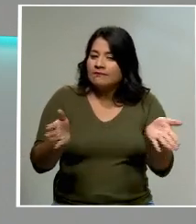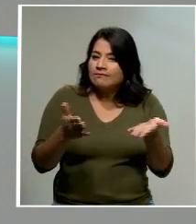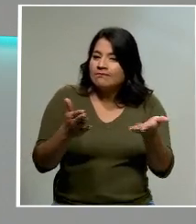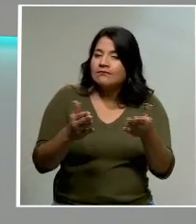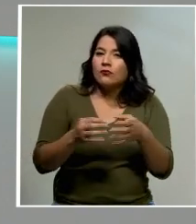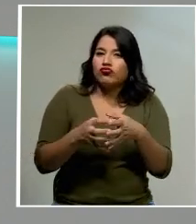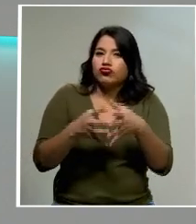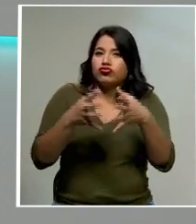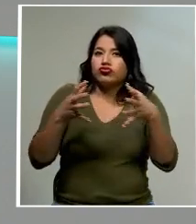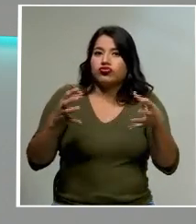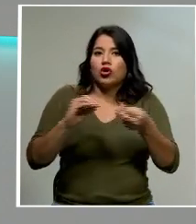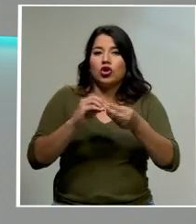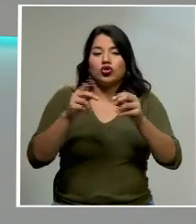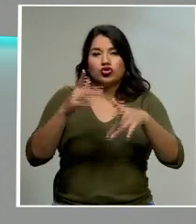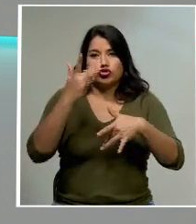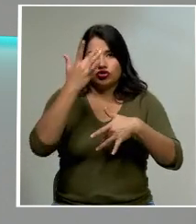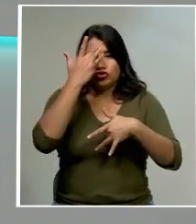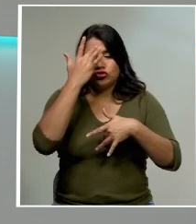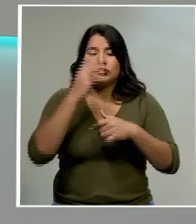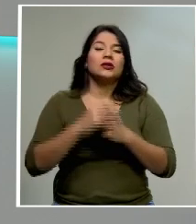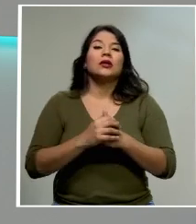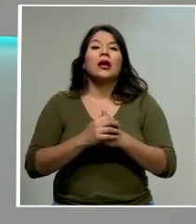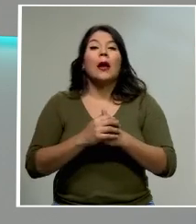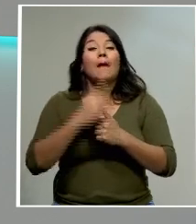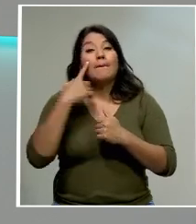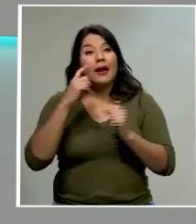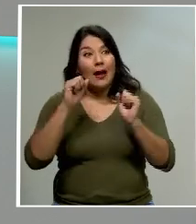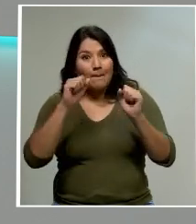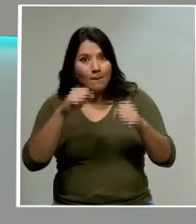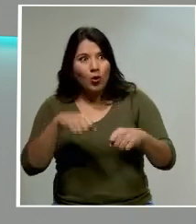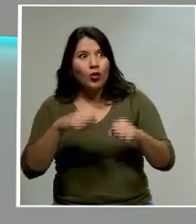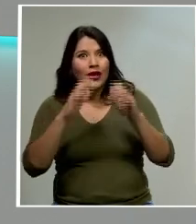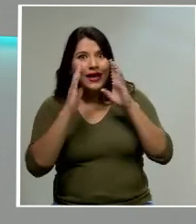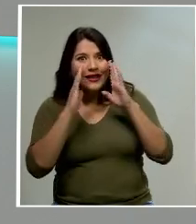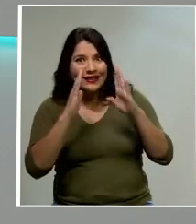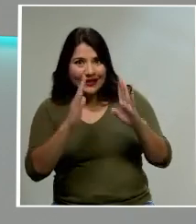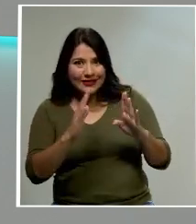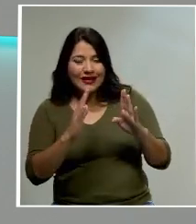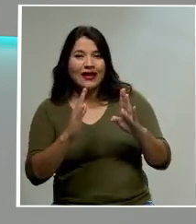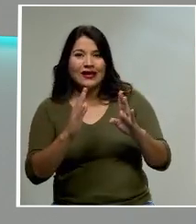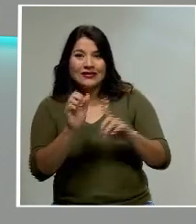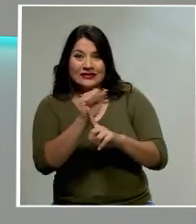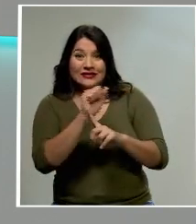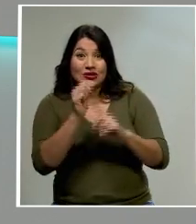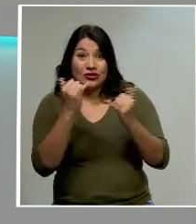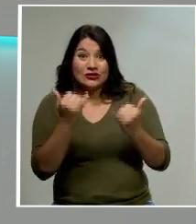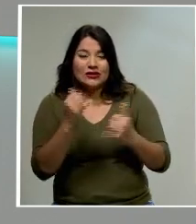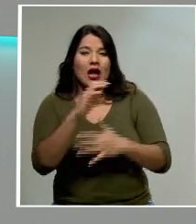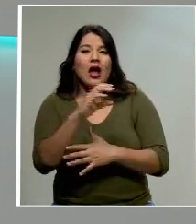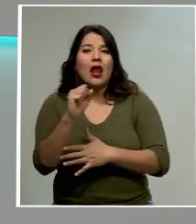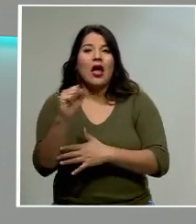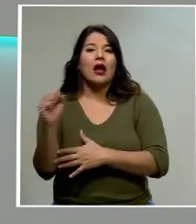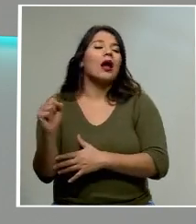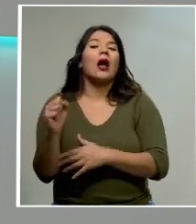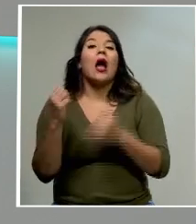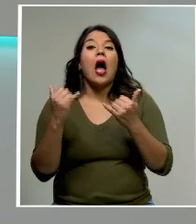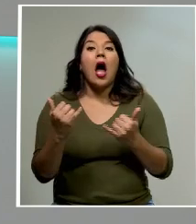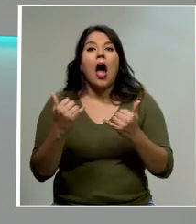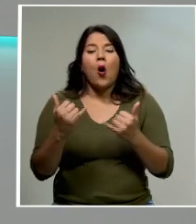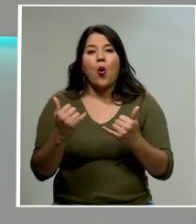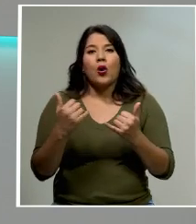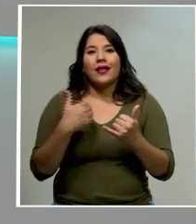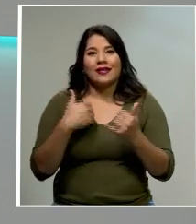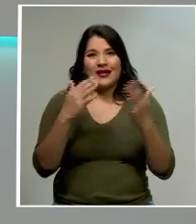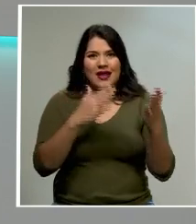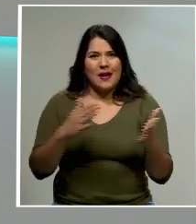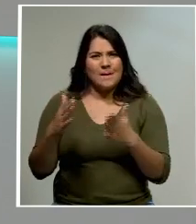este incremento de nuevos casos, la Caja apura un plan para inmunizar la mayor cantidad de personas